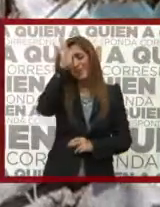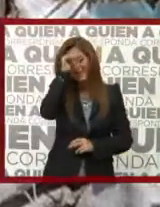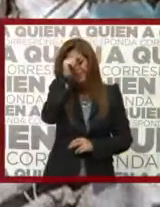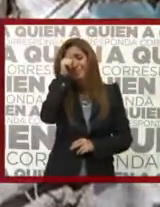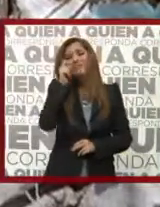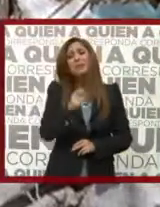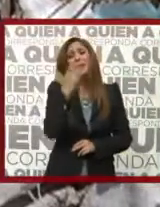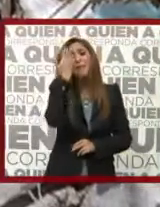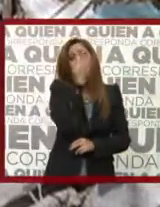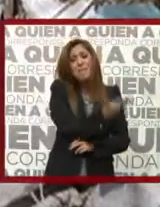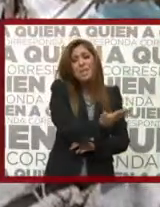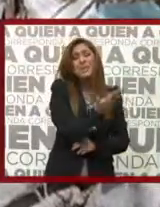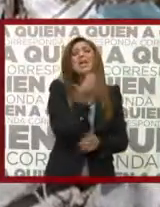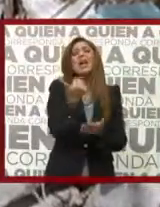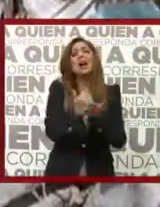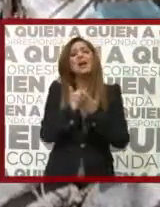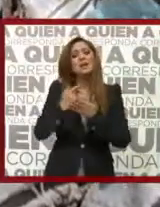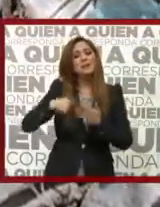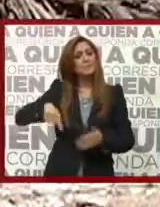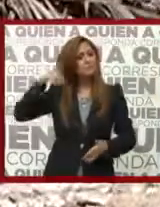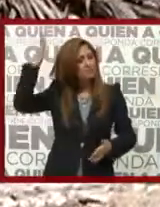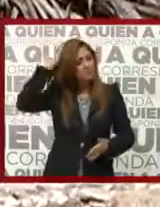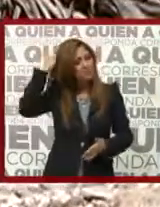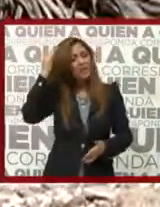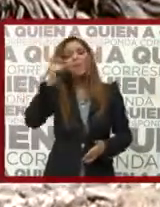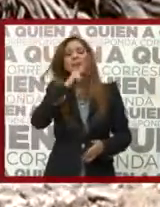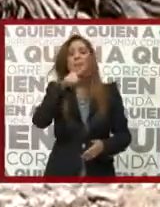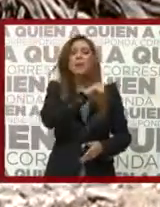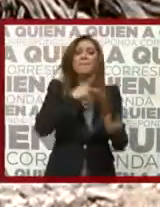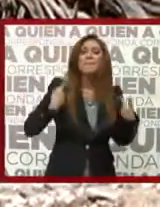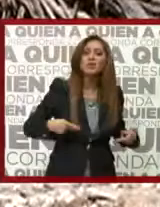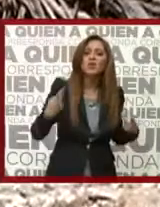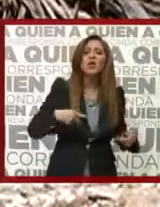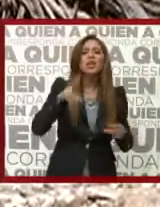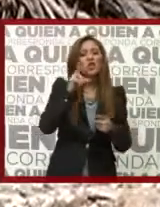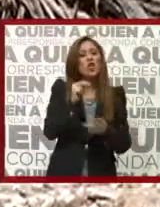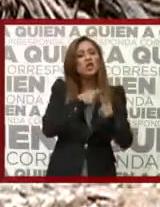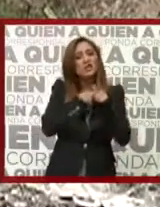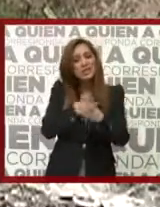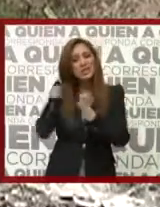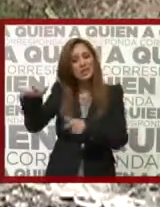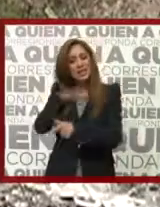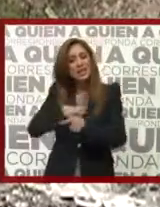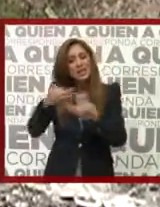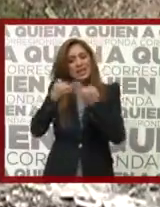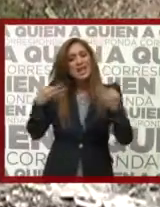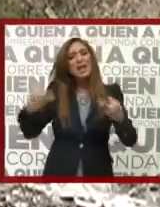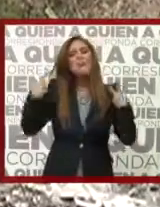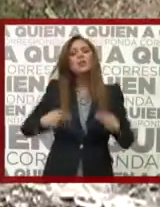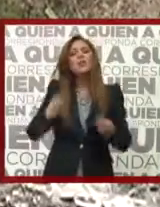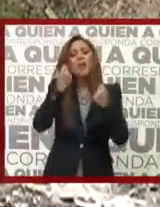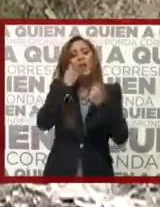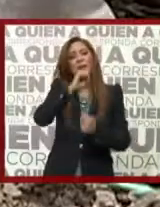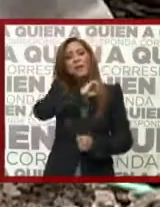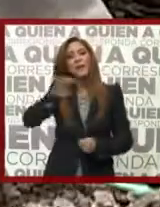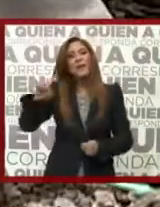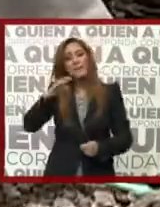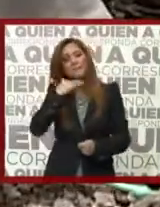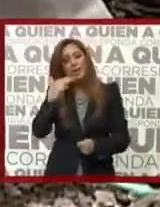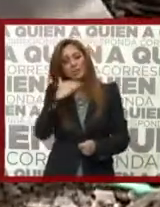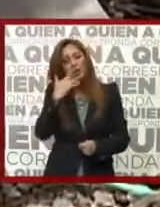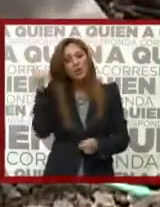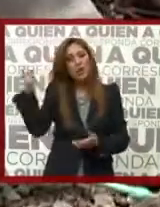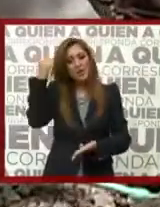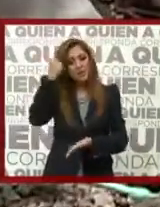lo que piden el apoyo de las autoridades y la sociedad para que no utilicen este terreno como tiradero de basura. A